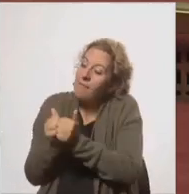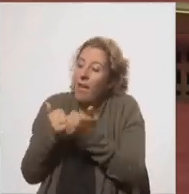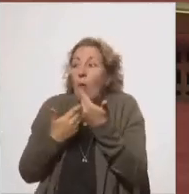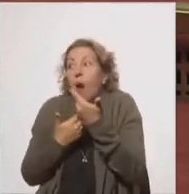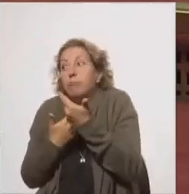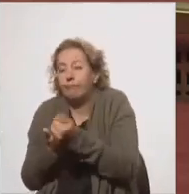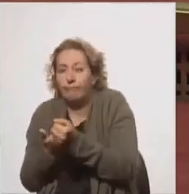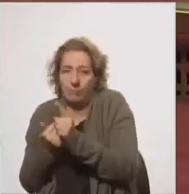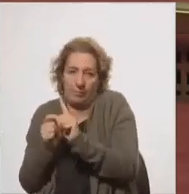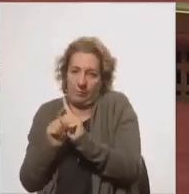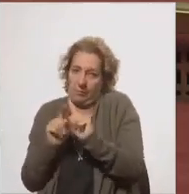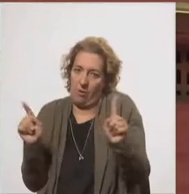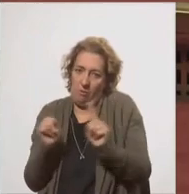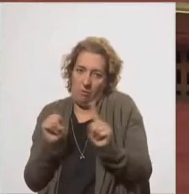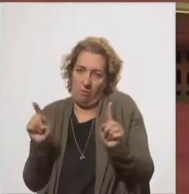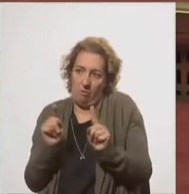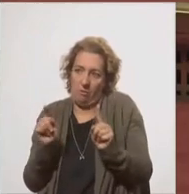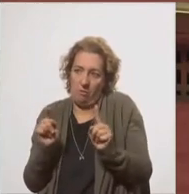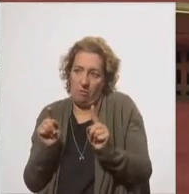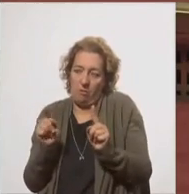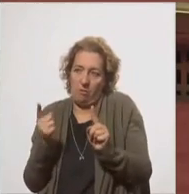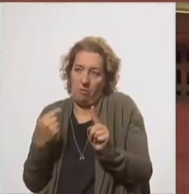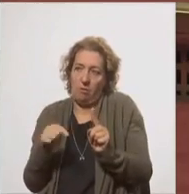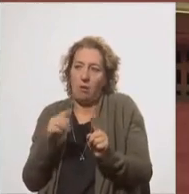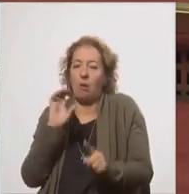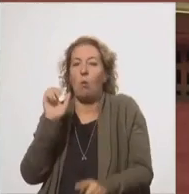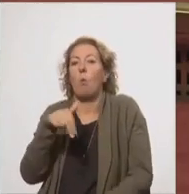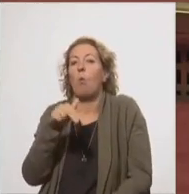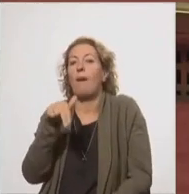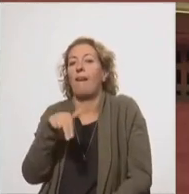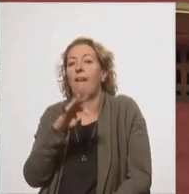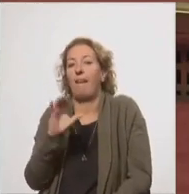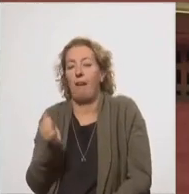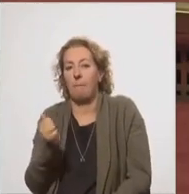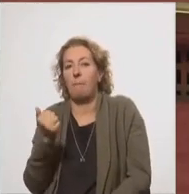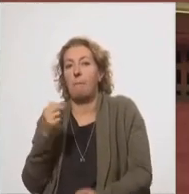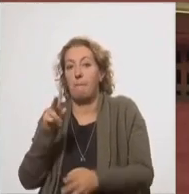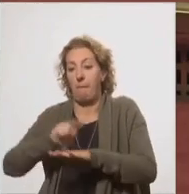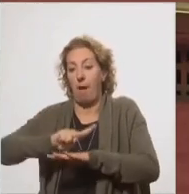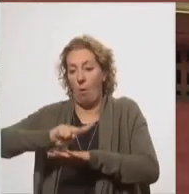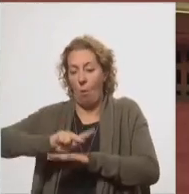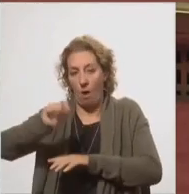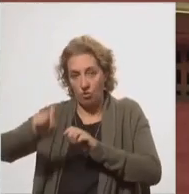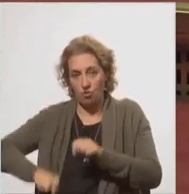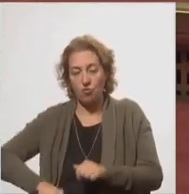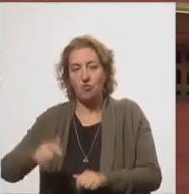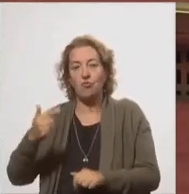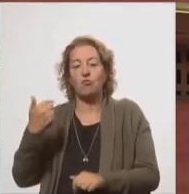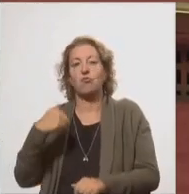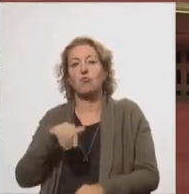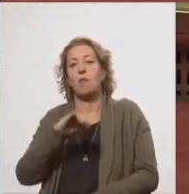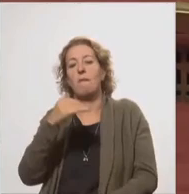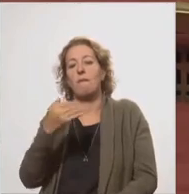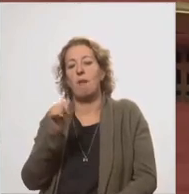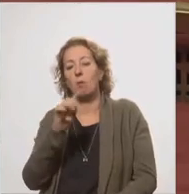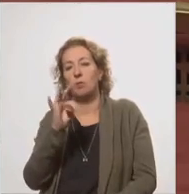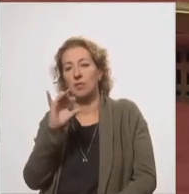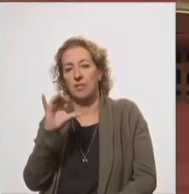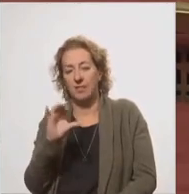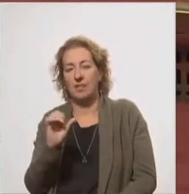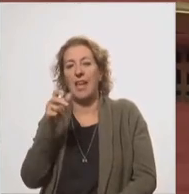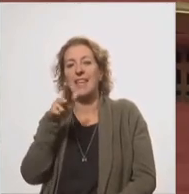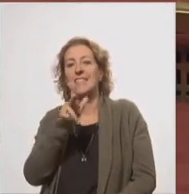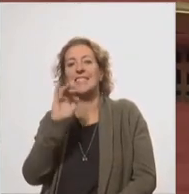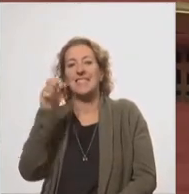en el campo de batalla. Melchora Cuenca, paraguaya; Juana Bautista, entrerriana; la China María, Soledad